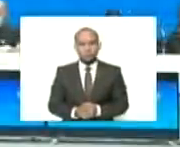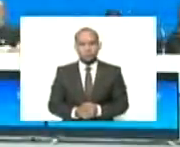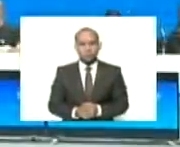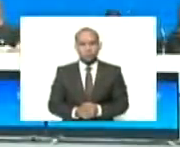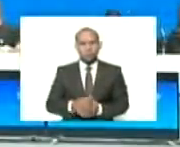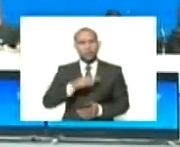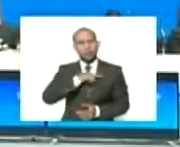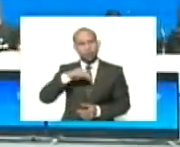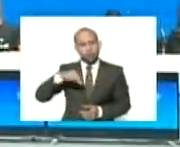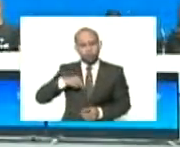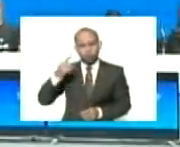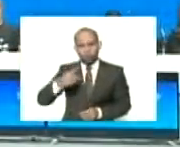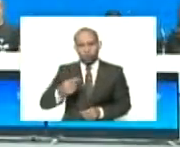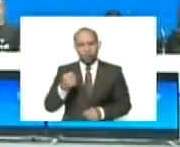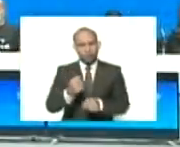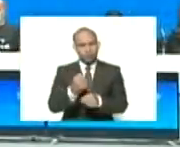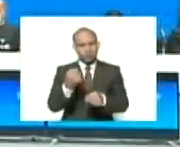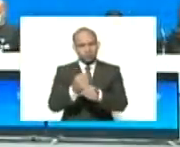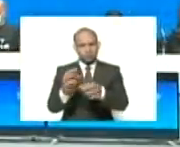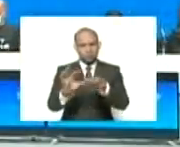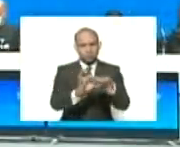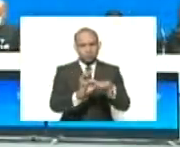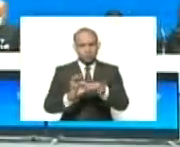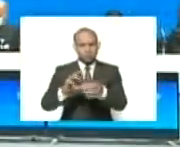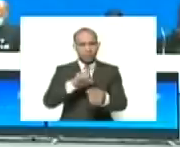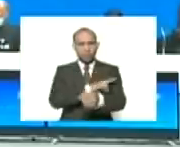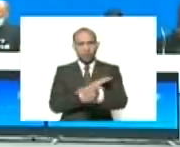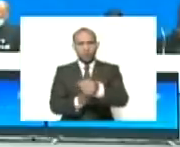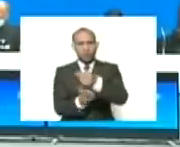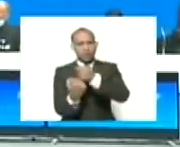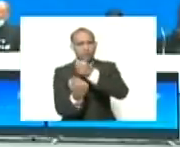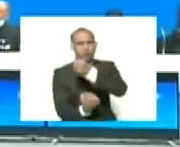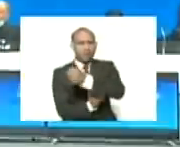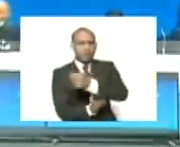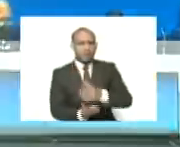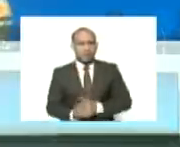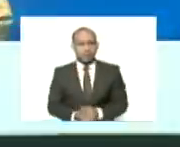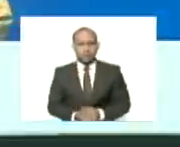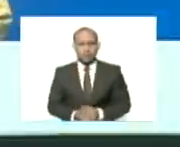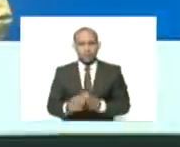Tenemos que seguir articulando toda la fuerza de base, todo el liderazgo de base,